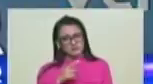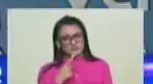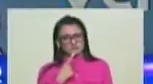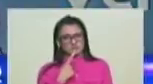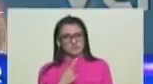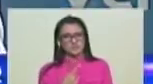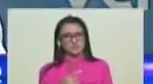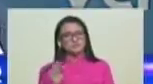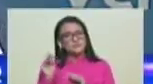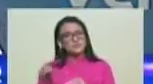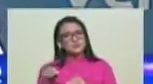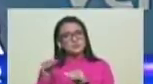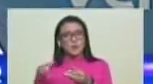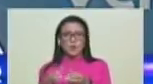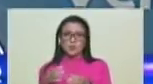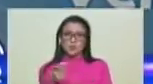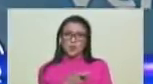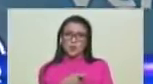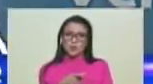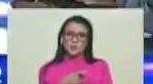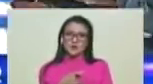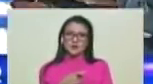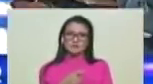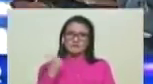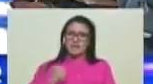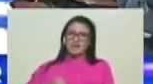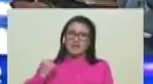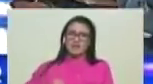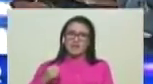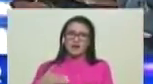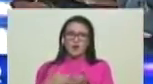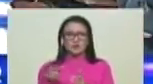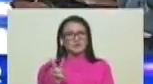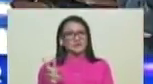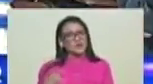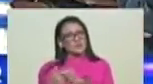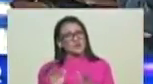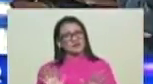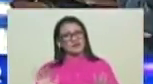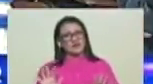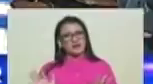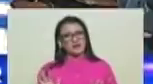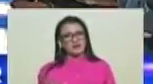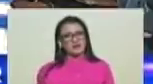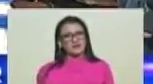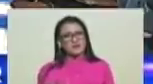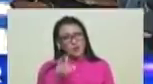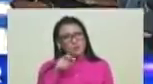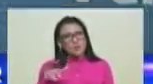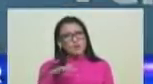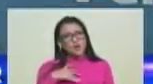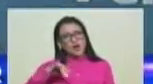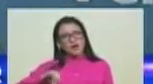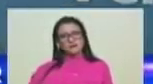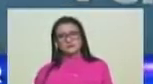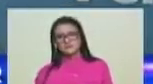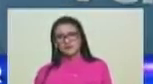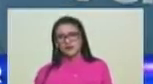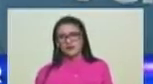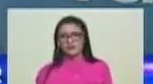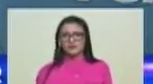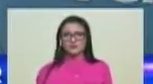El llamado a este grupo de gobierno es que dejen la pataleta irracional contra Venezuela. Yo creo que ya los pueblos estamos cansados de